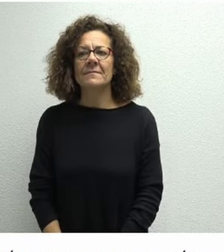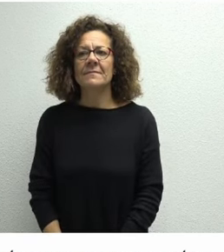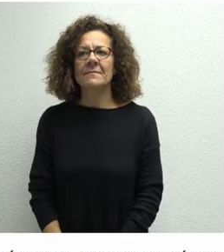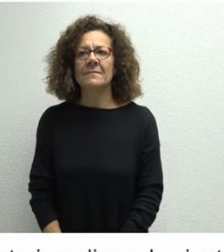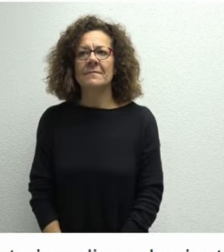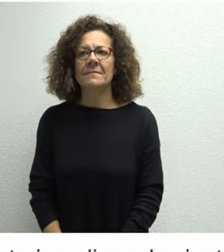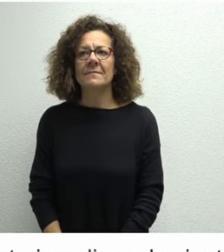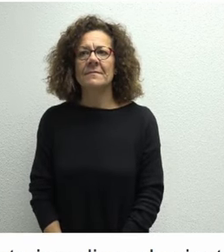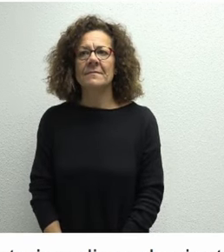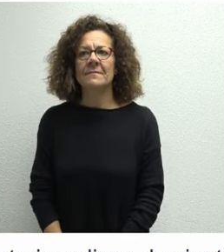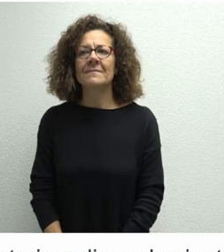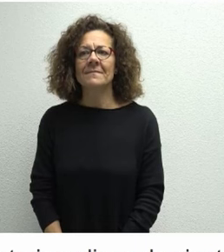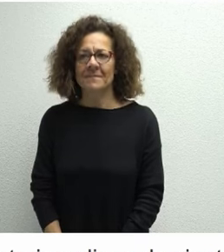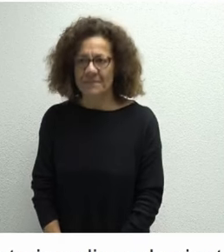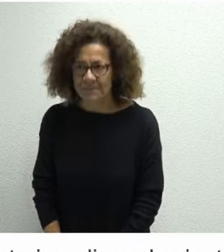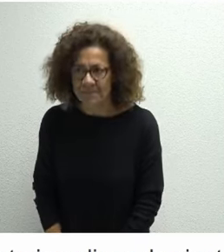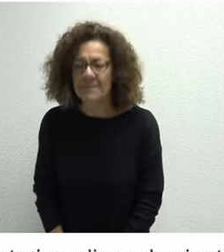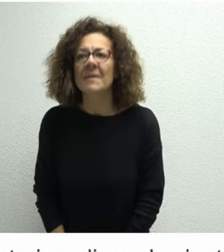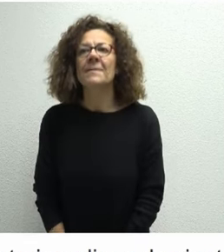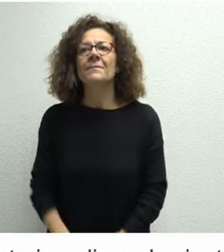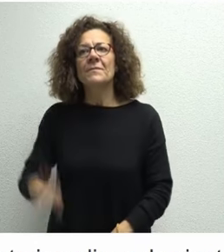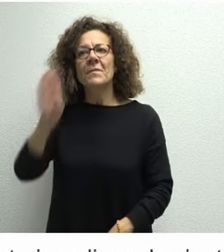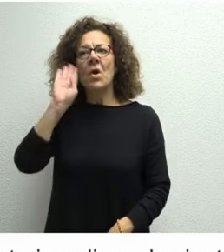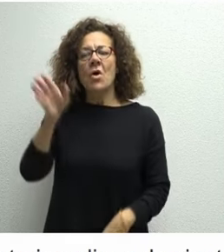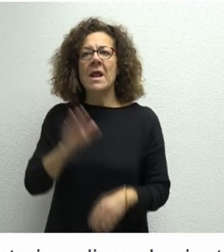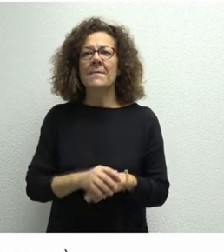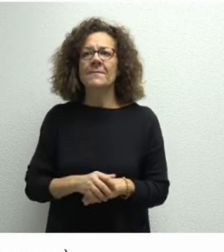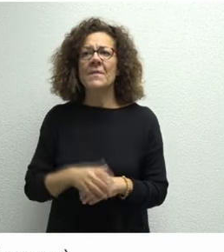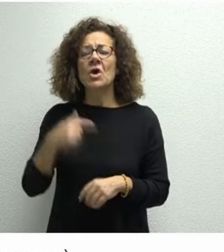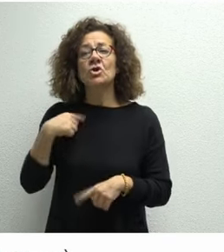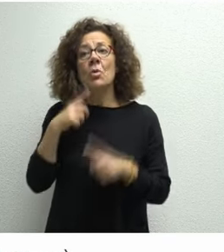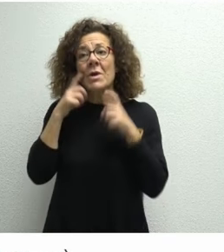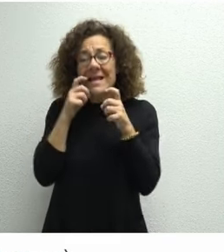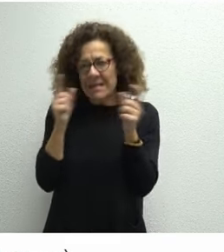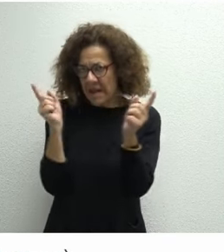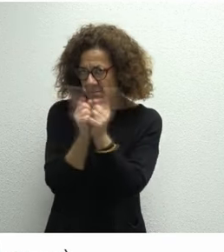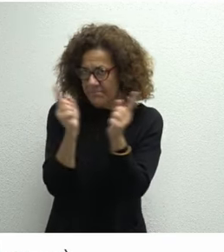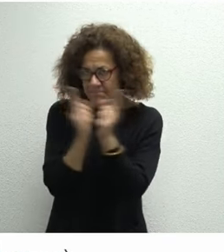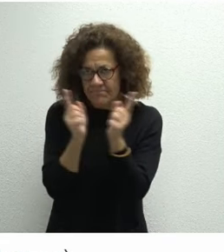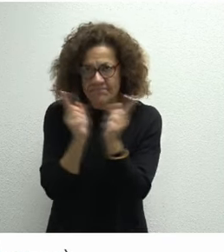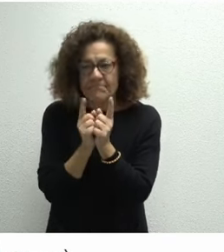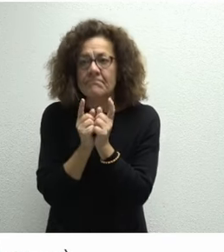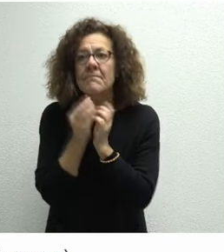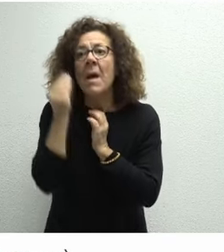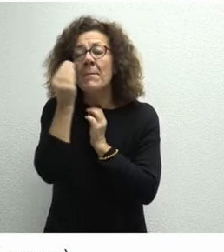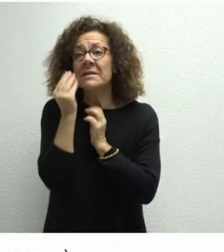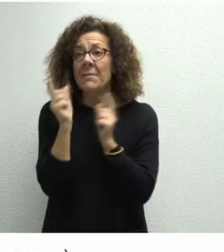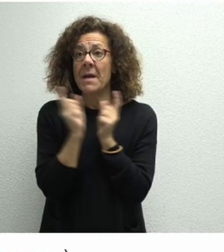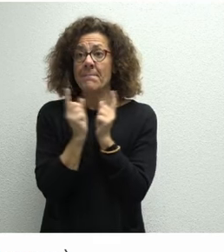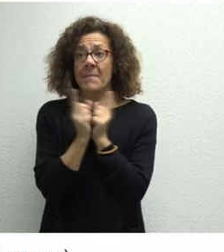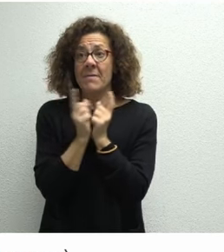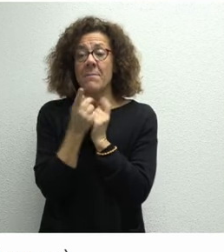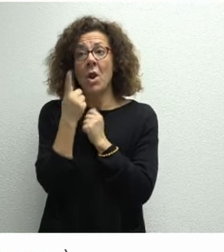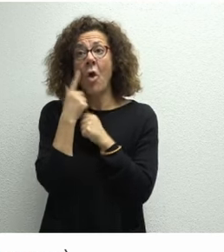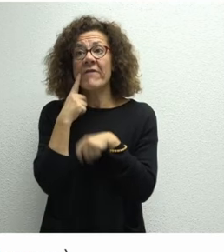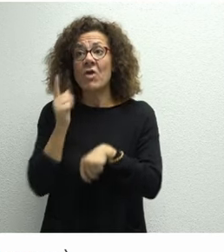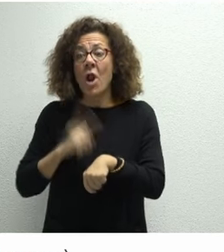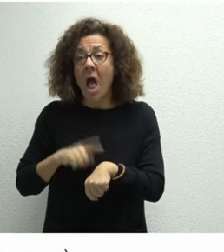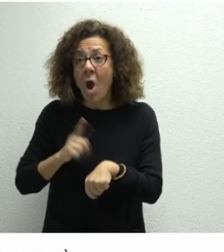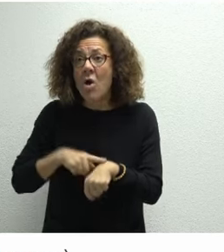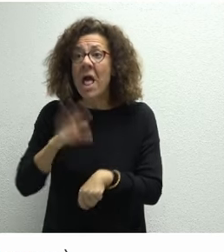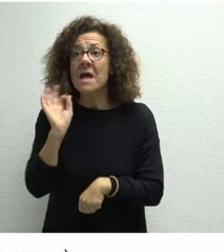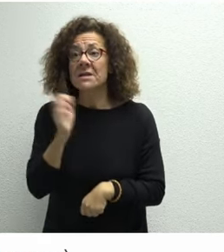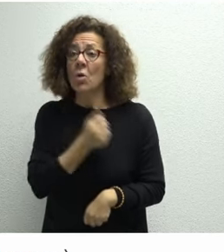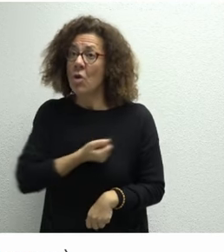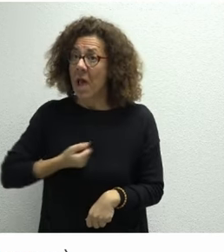ya me lo he pasado no Hola Buena voy a intentar ser breve vamos pensaba hacer ser muy breve pero viendo la hora que y seguro que hay